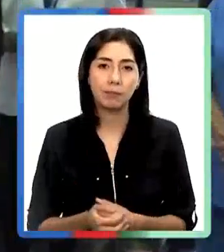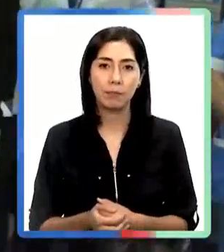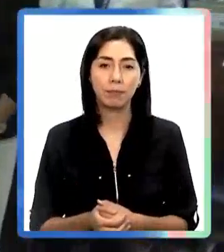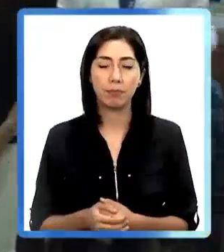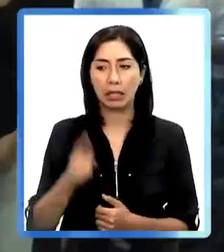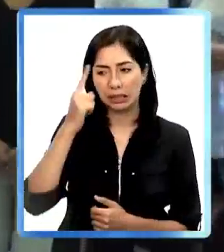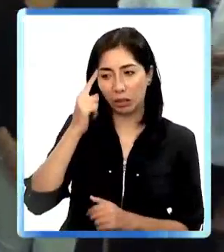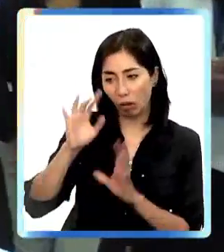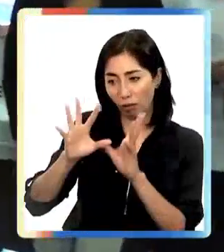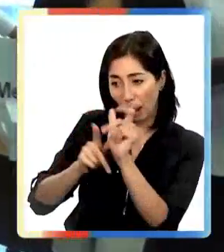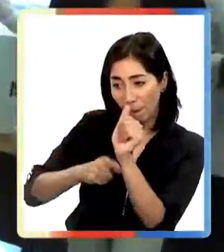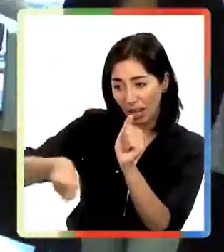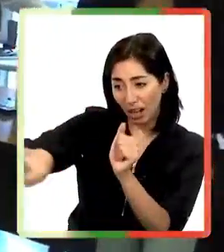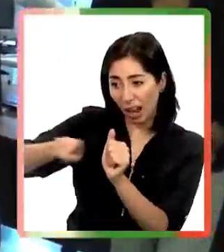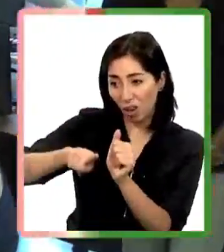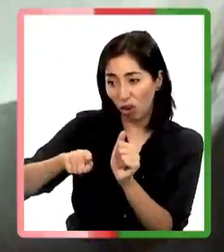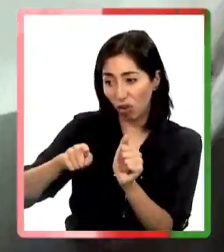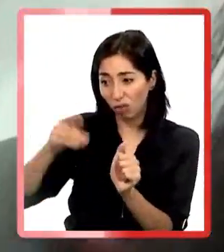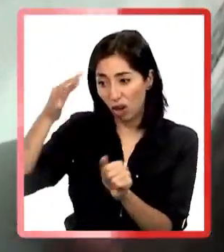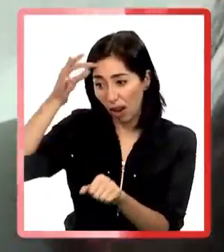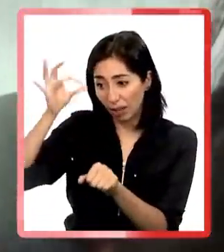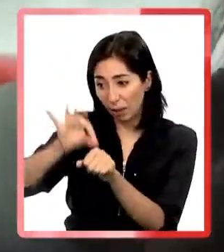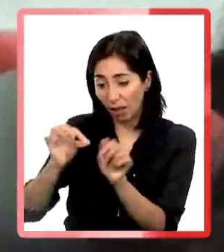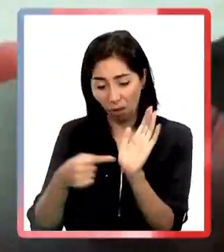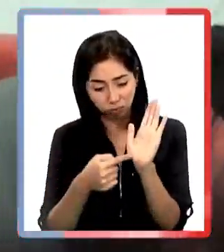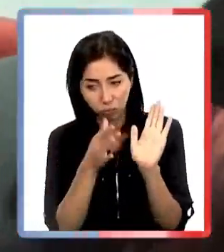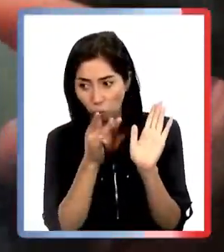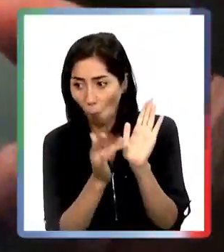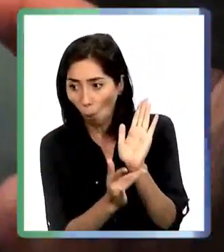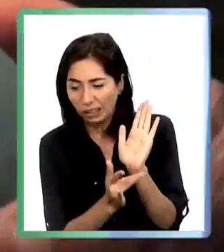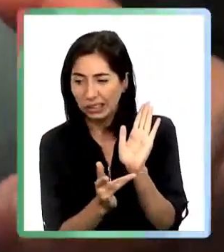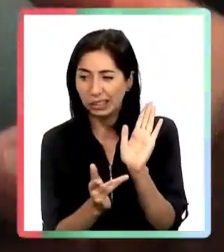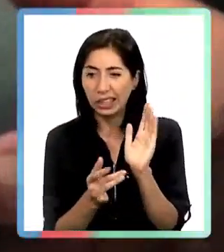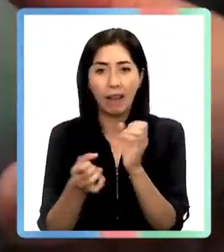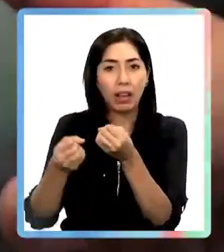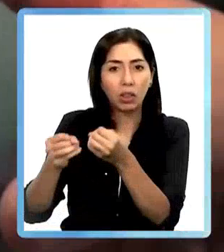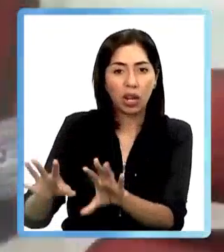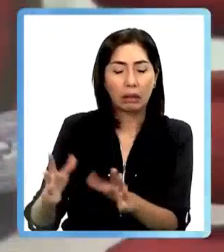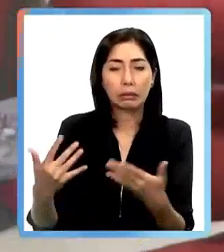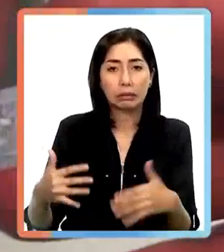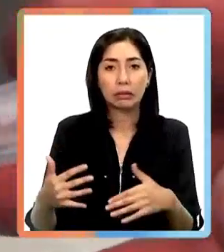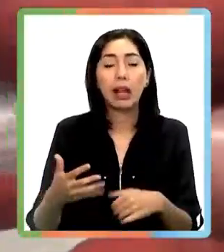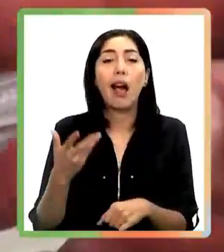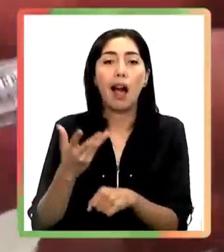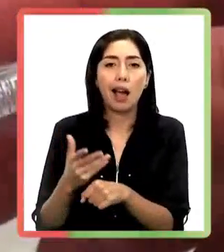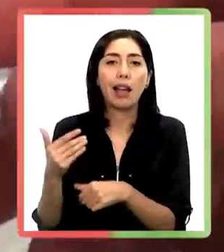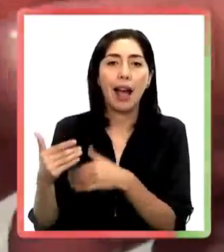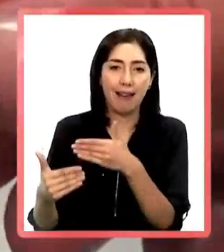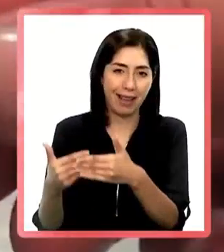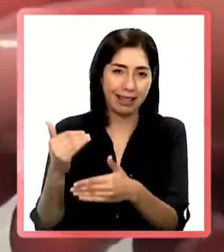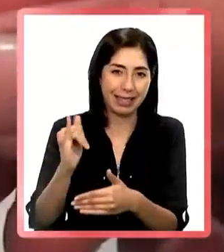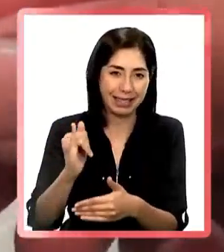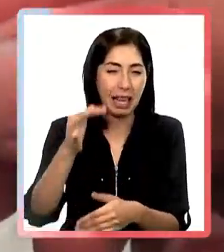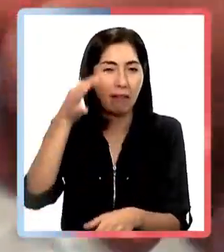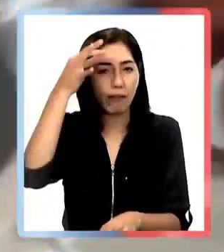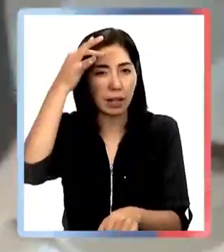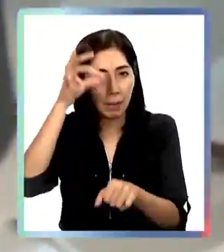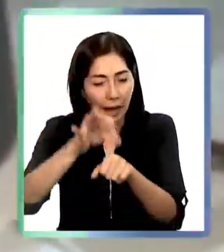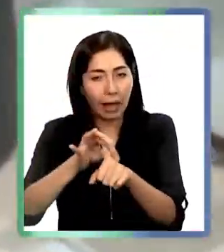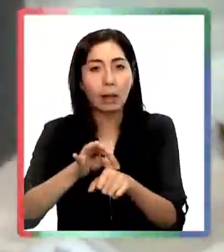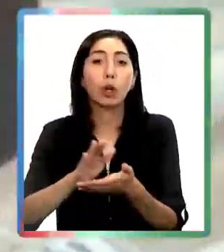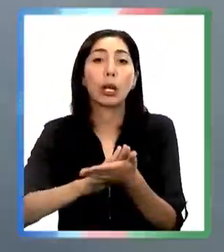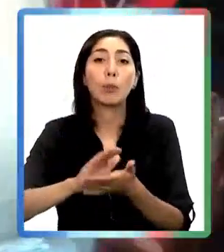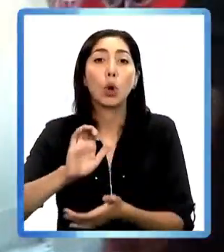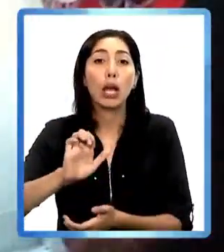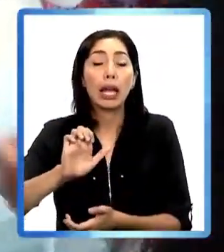de las familias, ¿no?, que quedan fuera, y obviamente duele. Ha sido un gran avance tener garantía explícita de salud donde haya ingresado enfermedades como